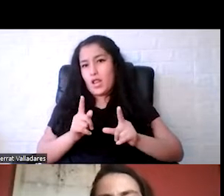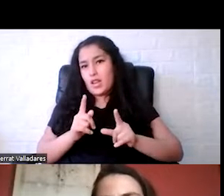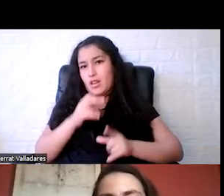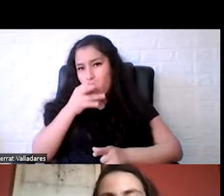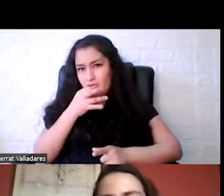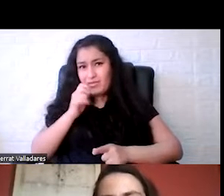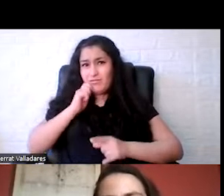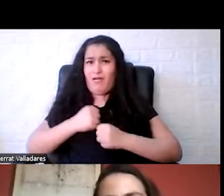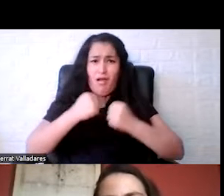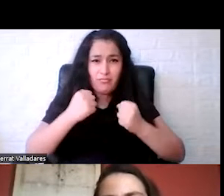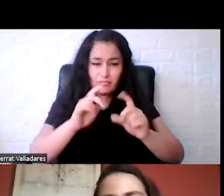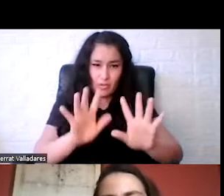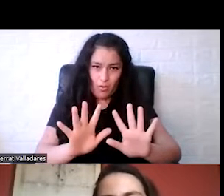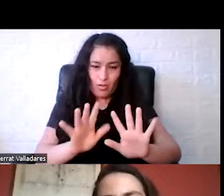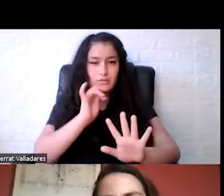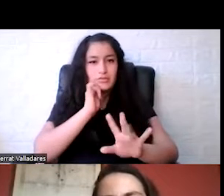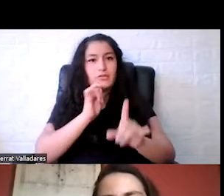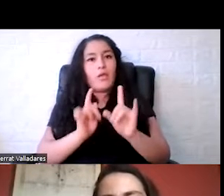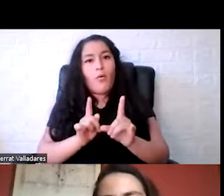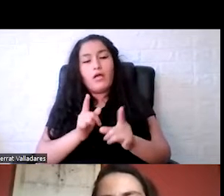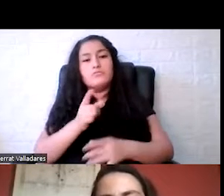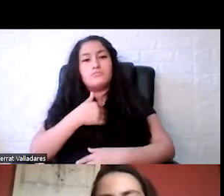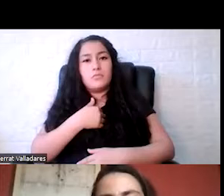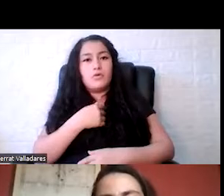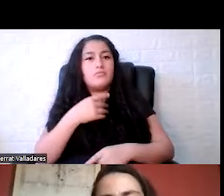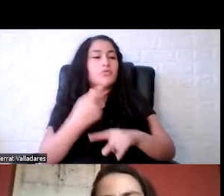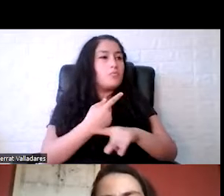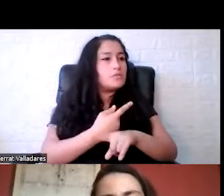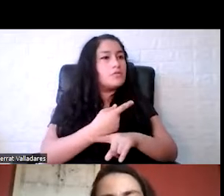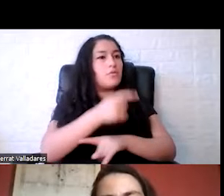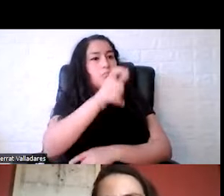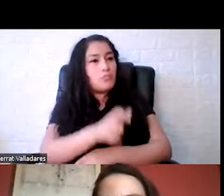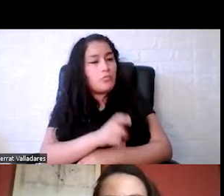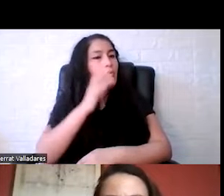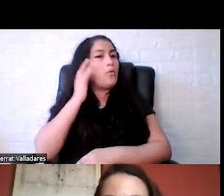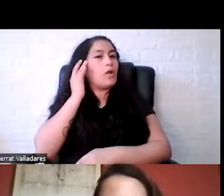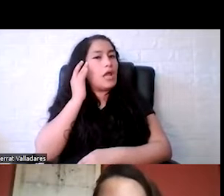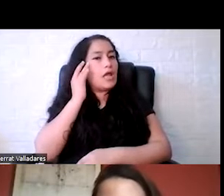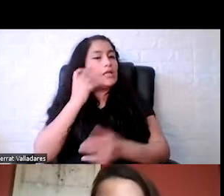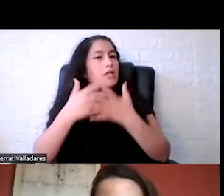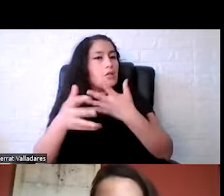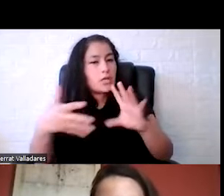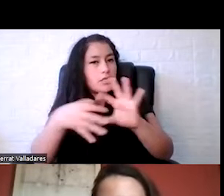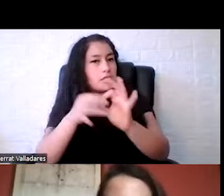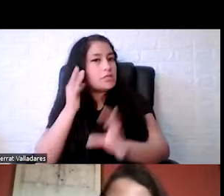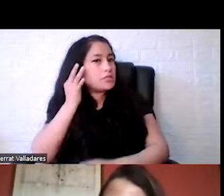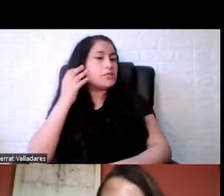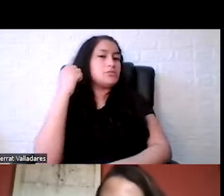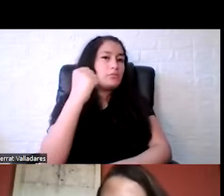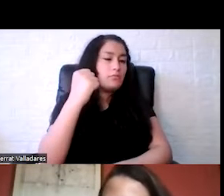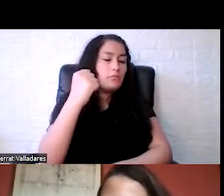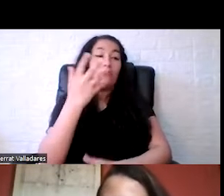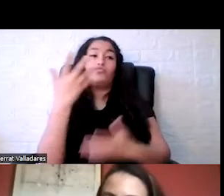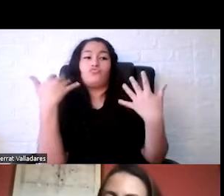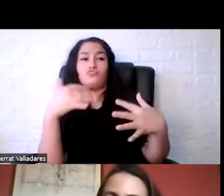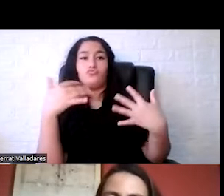porque justamente hemos llevado a cabo entrevistas a ecofeministas y creo que mi aporte es ínfimo comparado con la lucha territorial